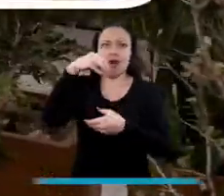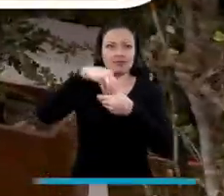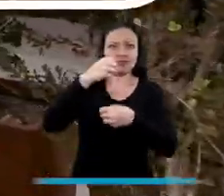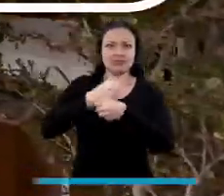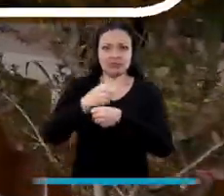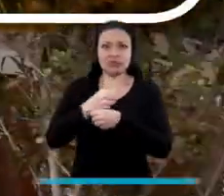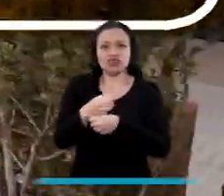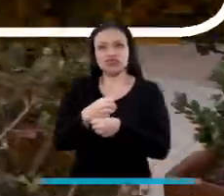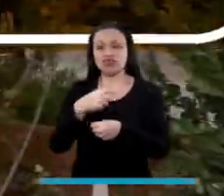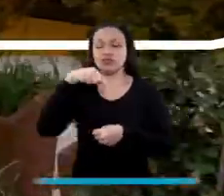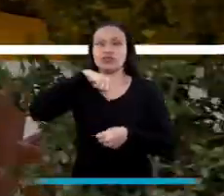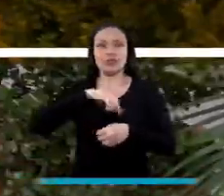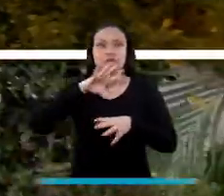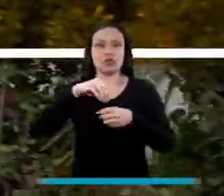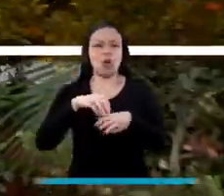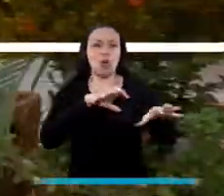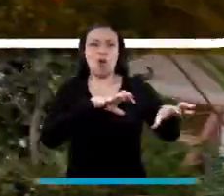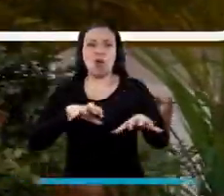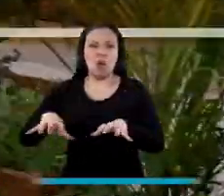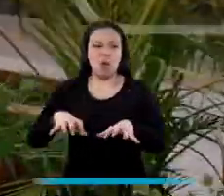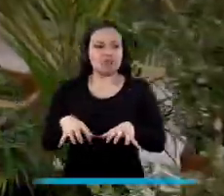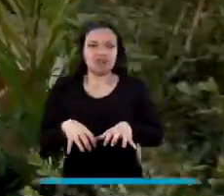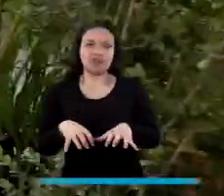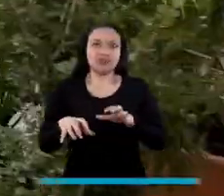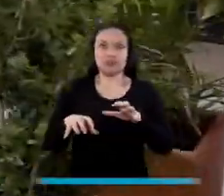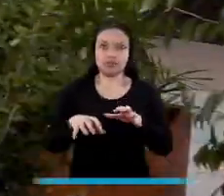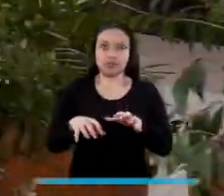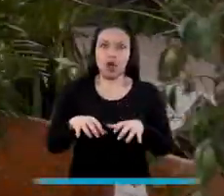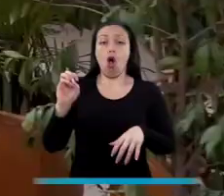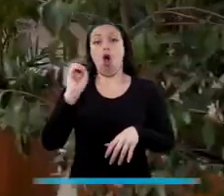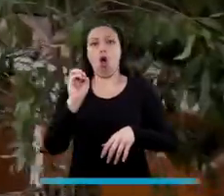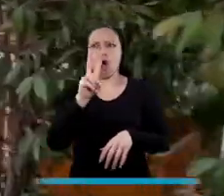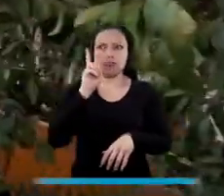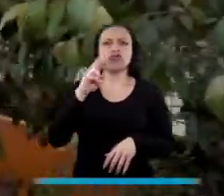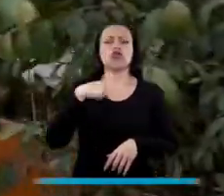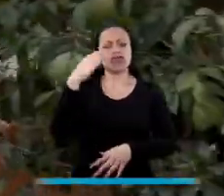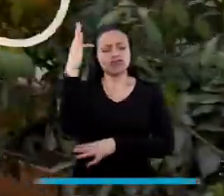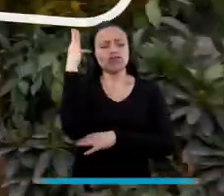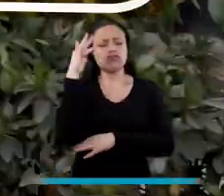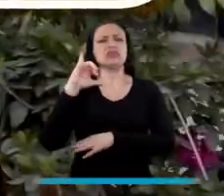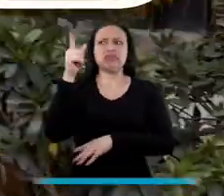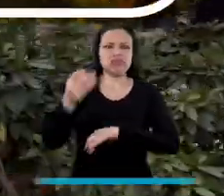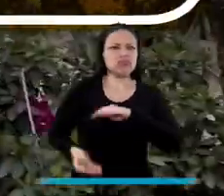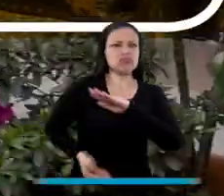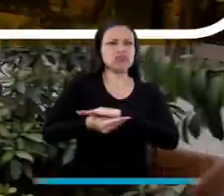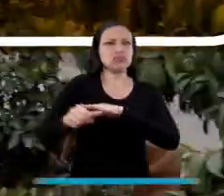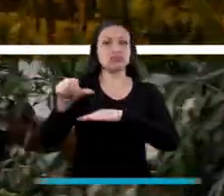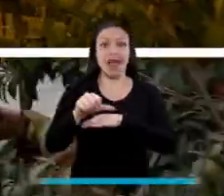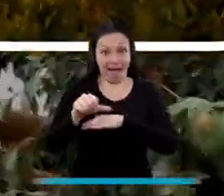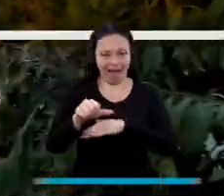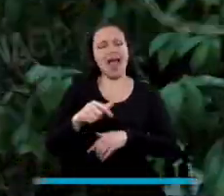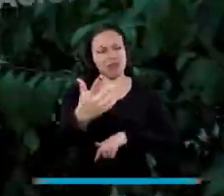servidores públicos o particulares que ejercen funciones públicas actuar por fuera de la ley o ha sido testigo de casos de